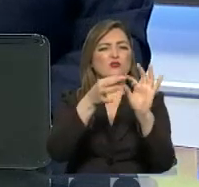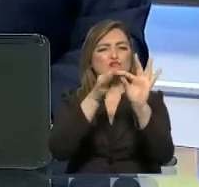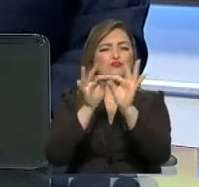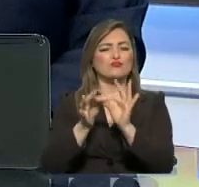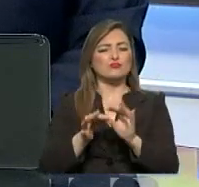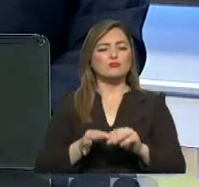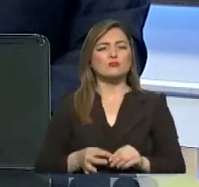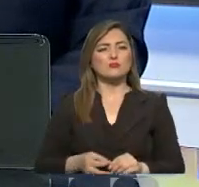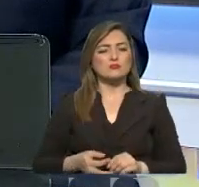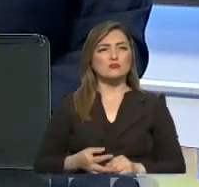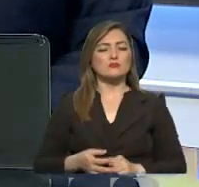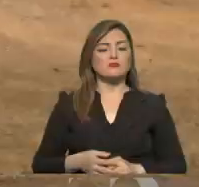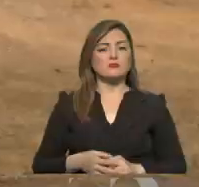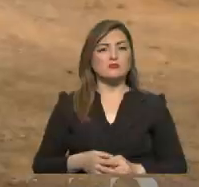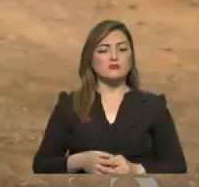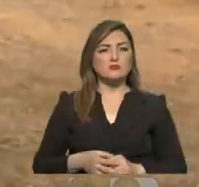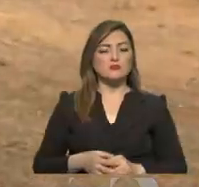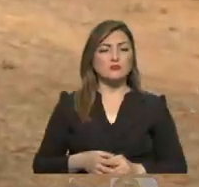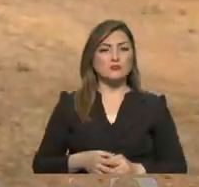país.